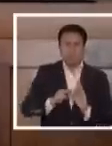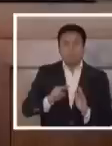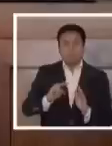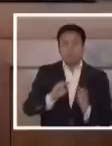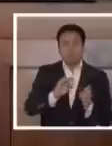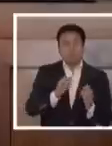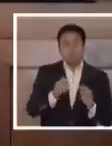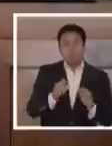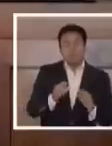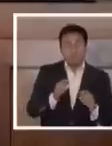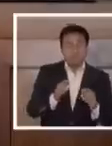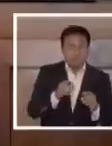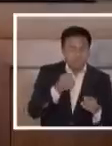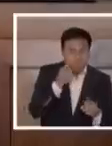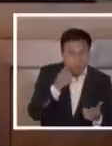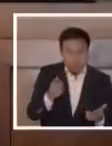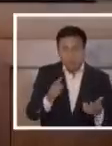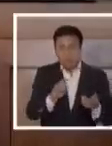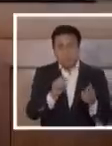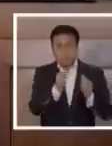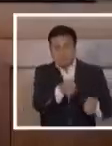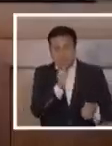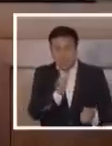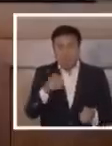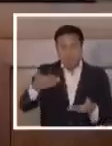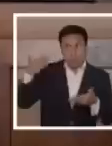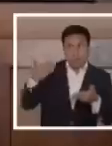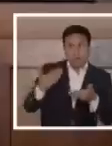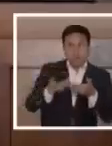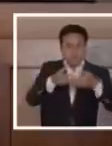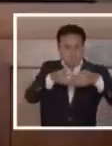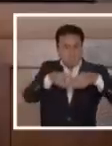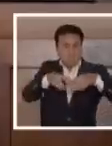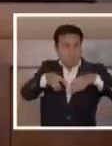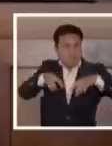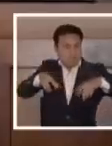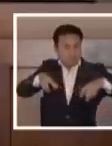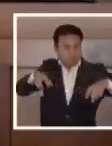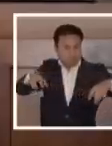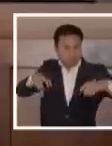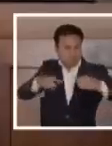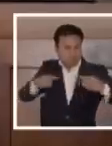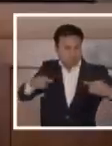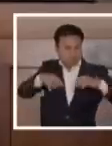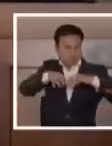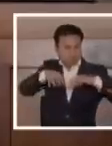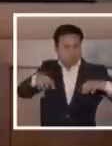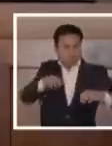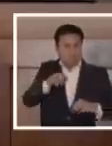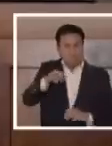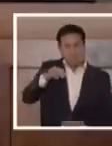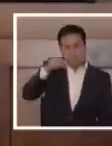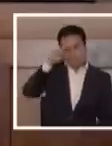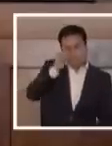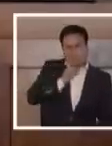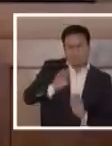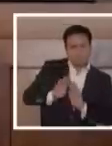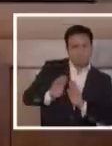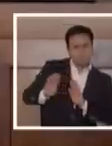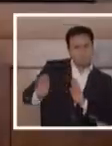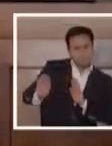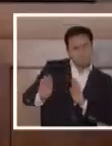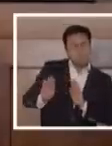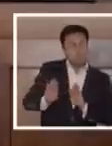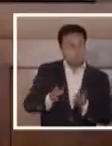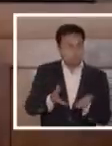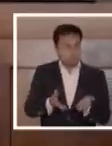una conversación que pueda replantear, porque el compromiso del presidente es este, ¿no? Replantear la discusión de la reforma tributaria en la instancia que le queda, que es